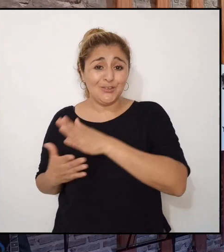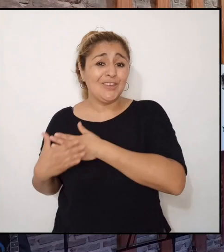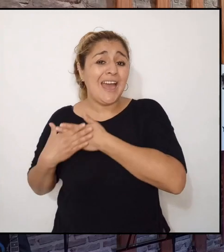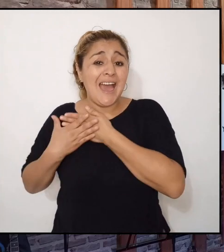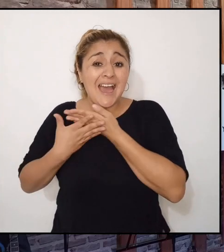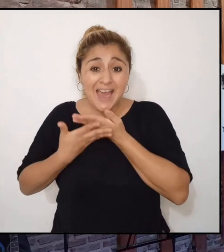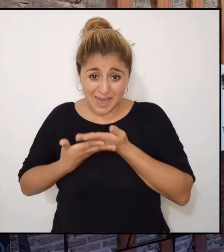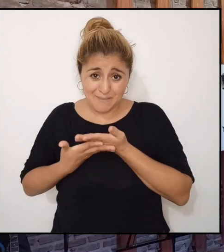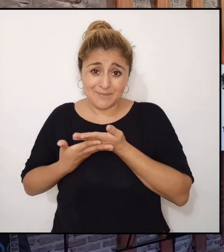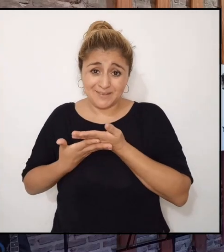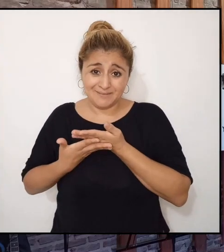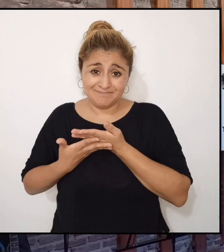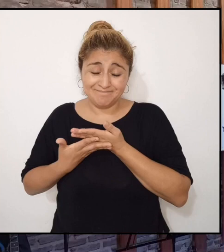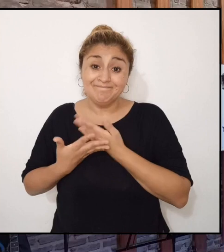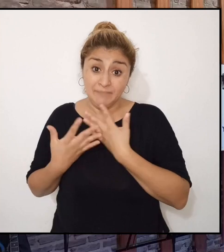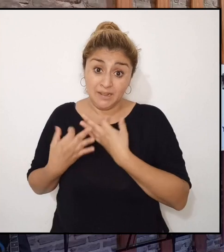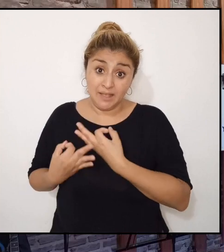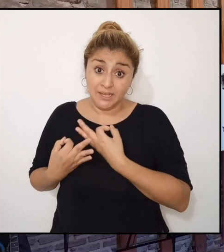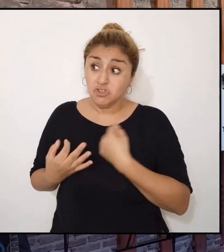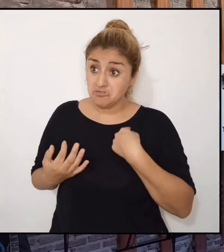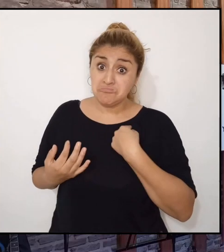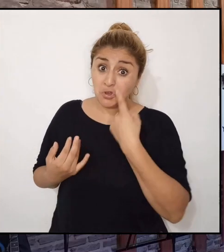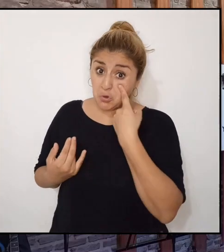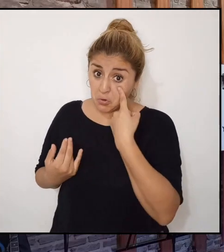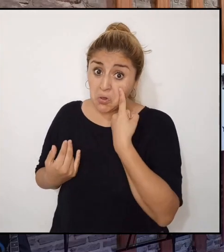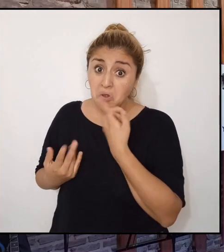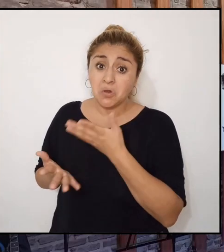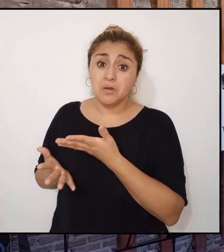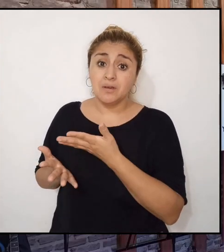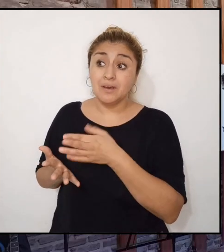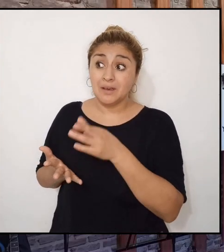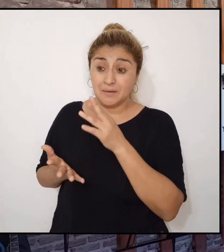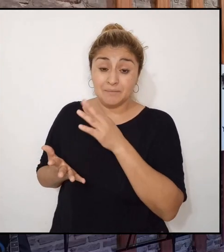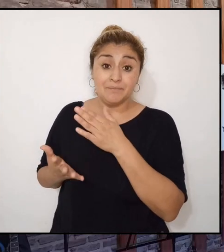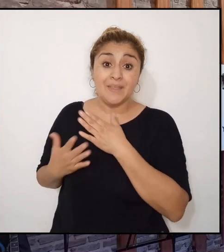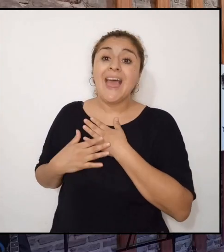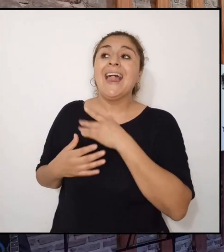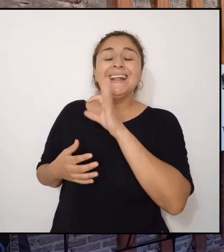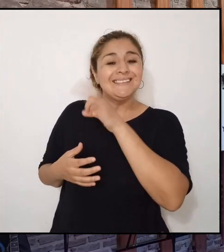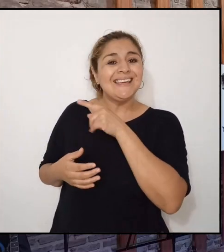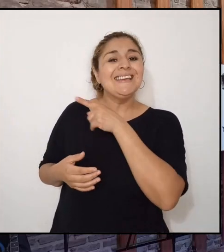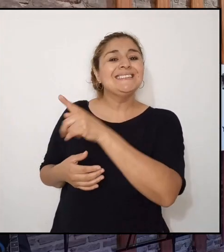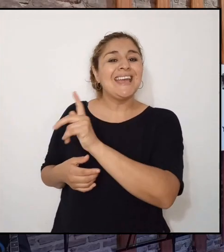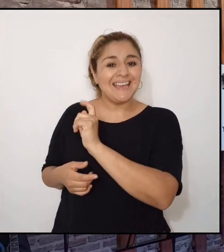¿verdad? La conozco, yo sé quién es, porque paso tiempo con ella.